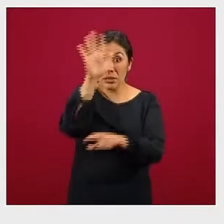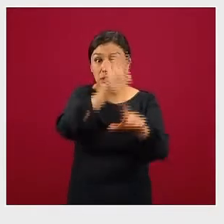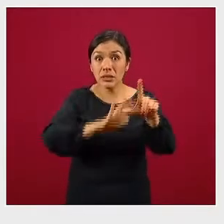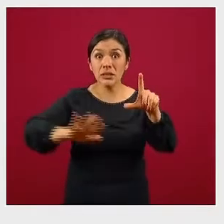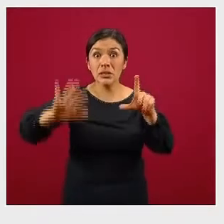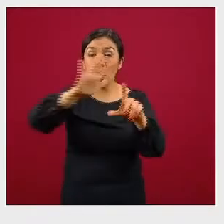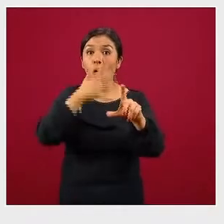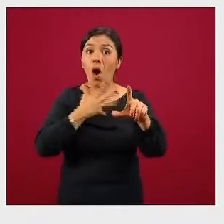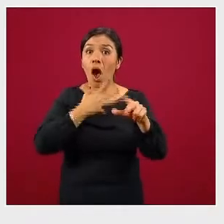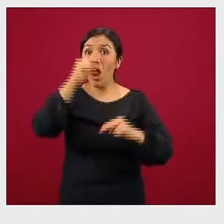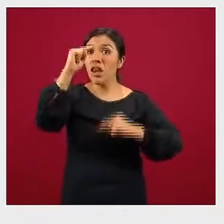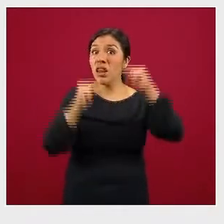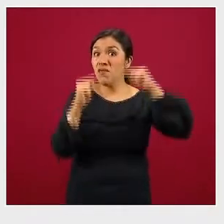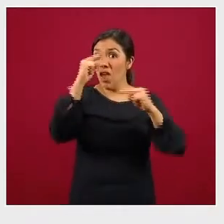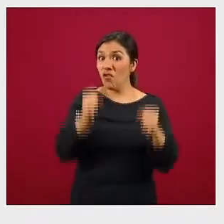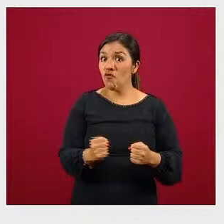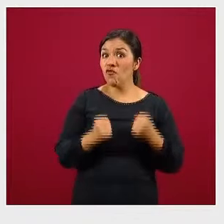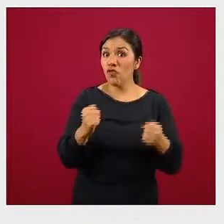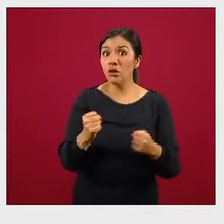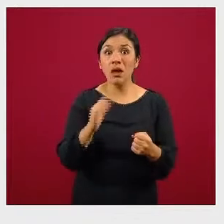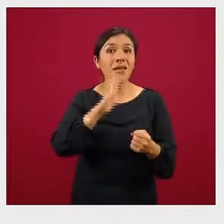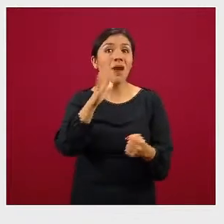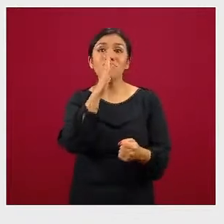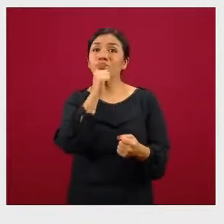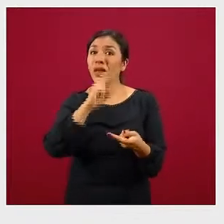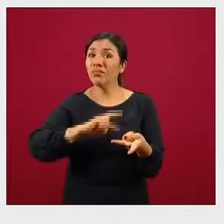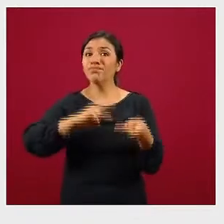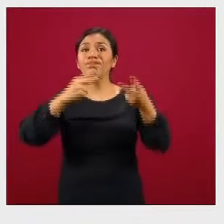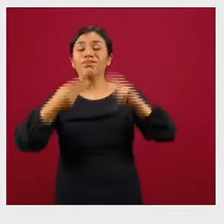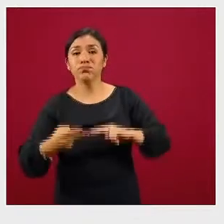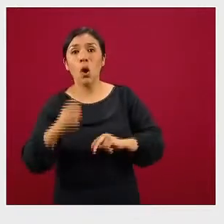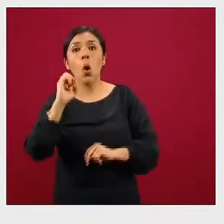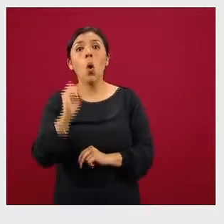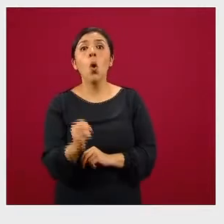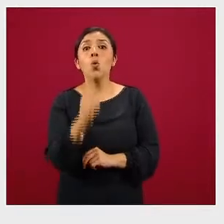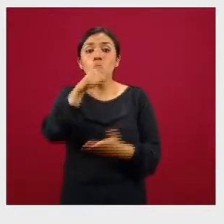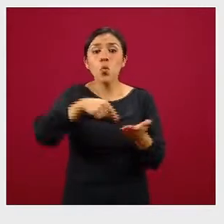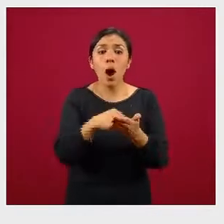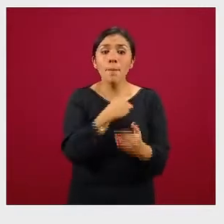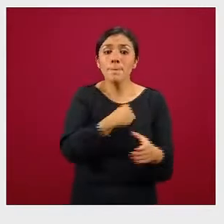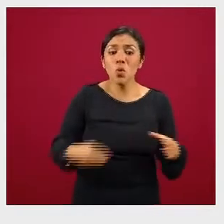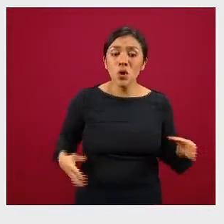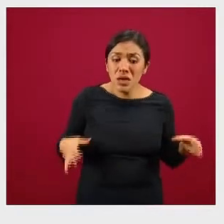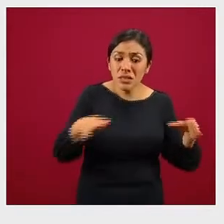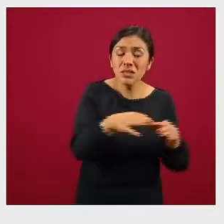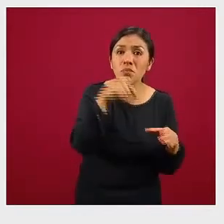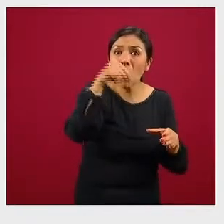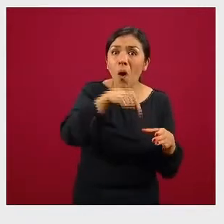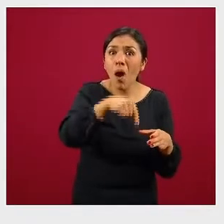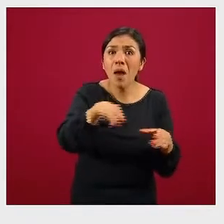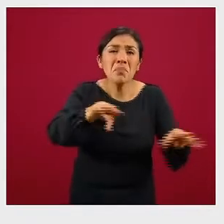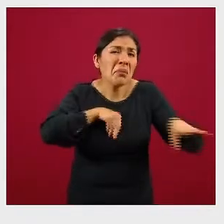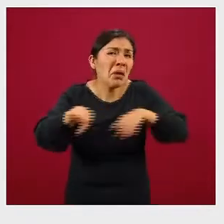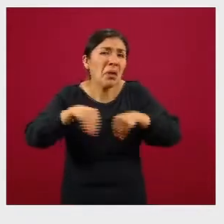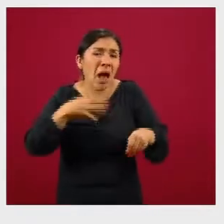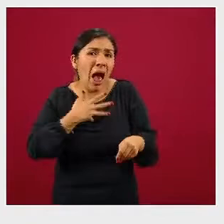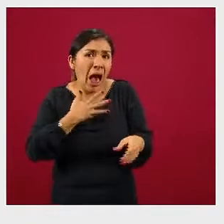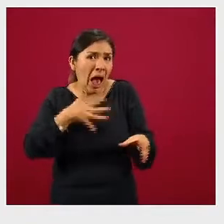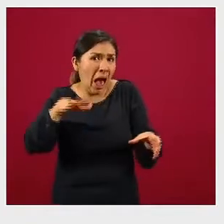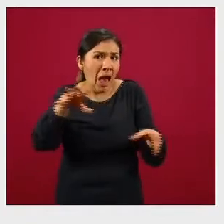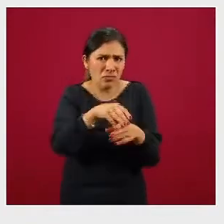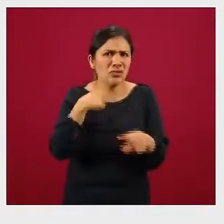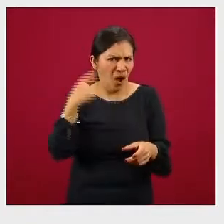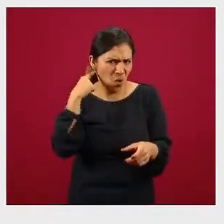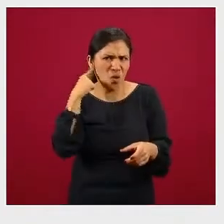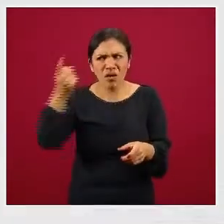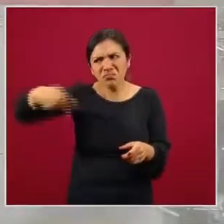ya que está en cierto nivel de intensidad, ya no tiene reversa, o de que un municipio ya se contagió. Este ha sido un comentario que